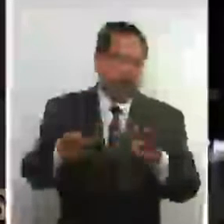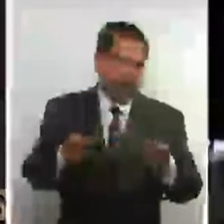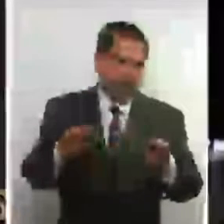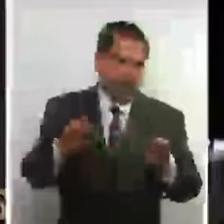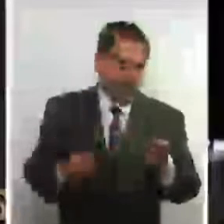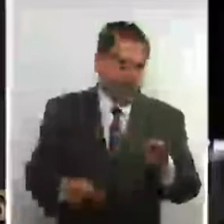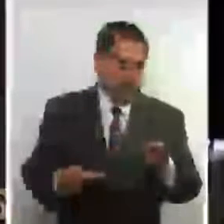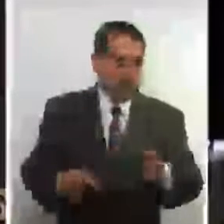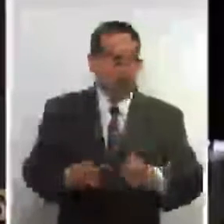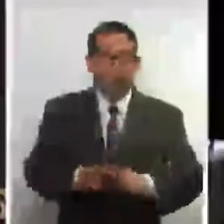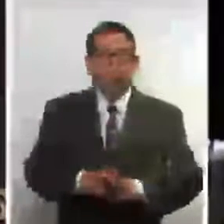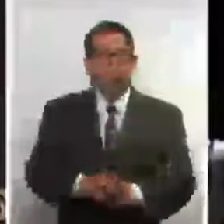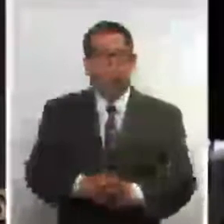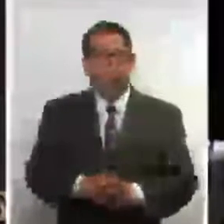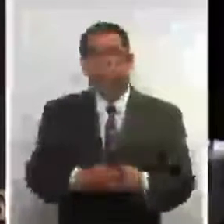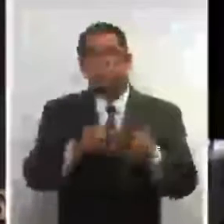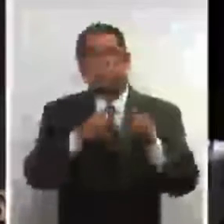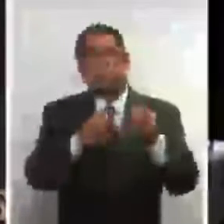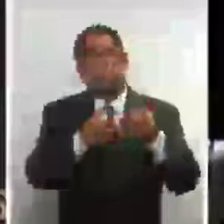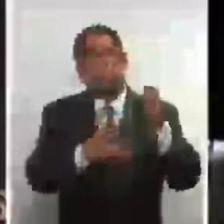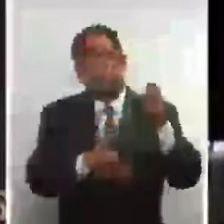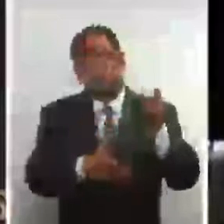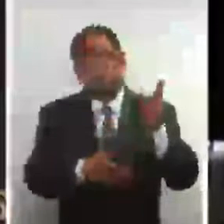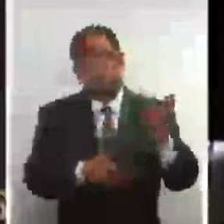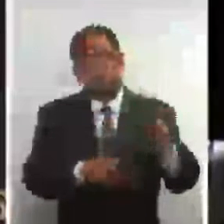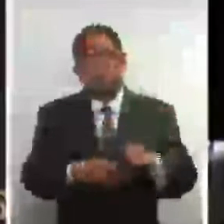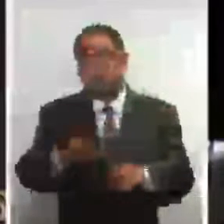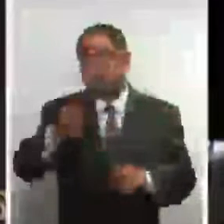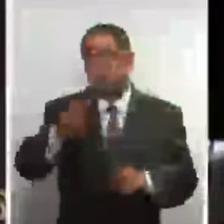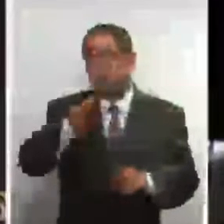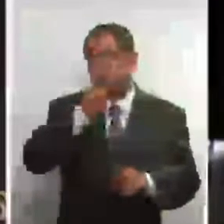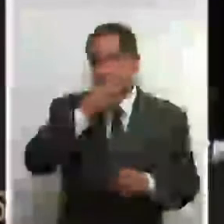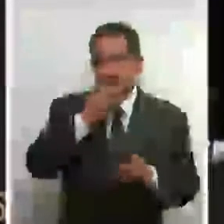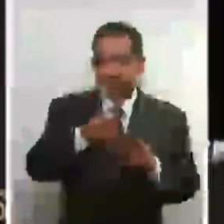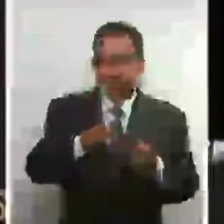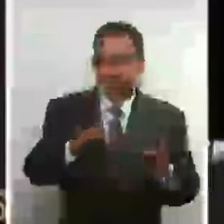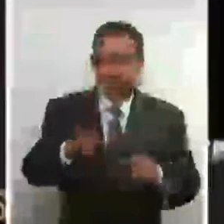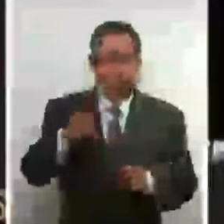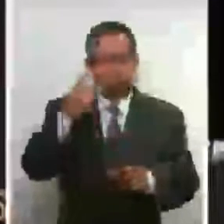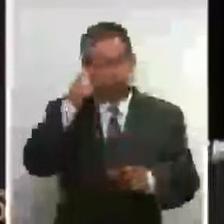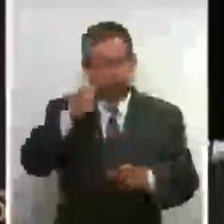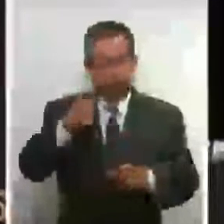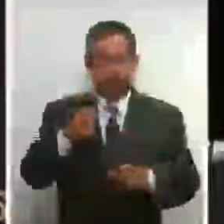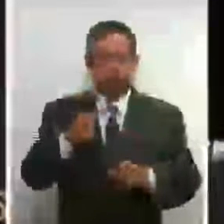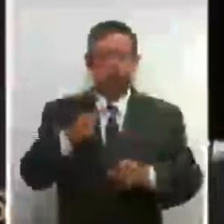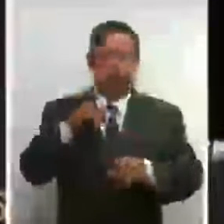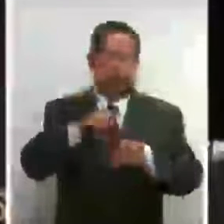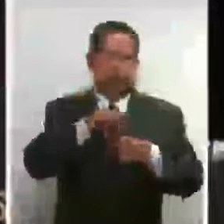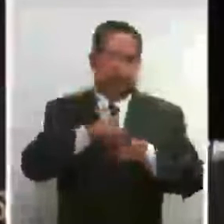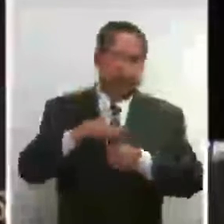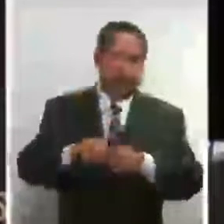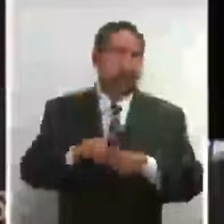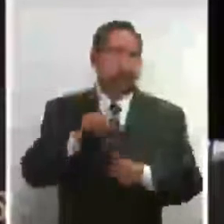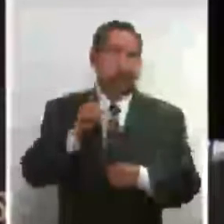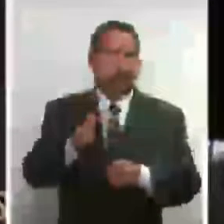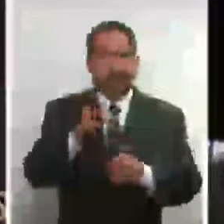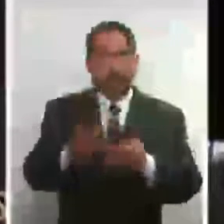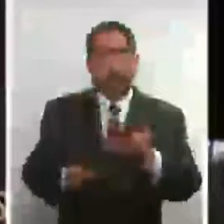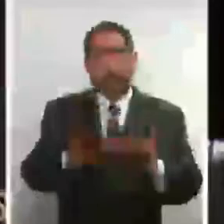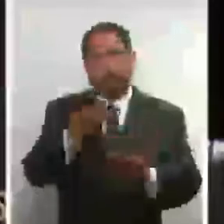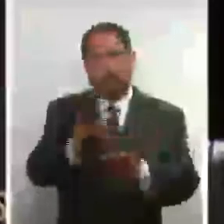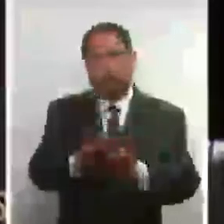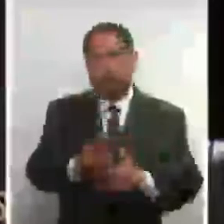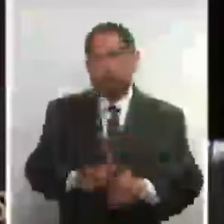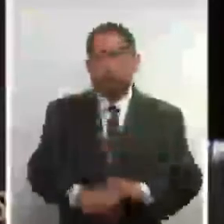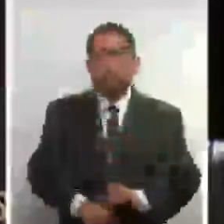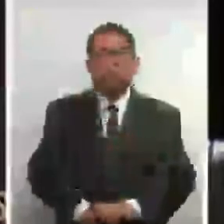el gobierno interior. Ábrase el sistema electrónico por 2 minutos para proceder a la votación de la propuesta de